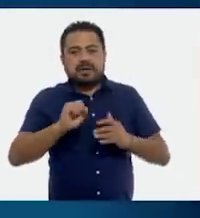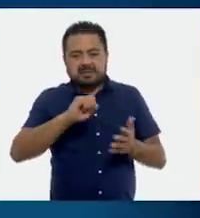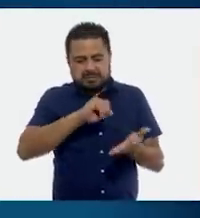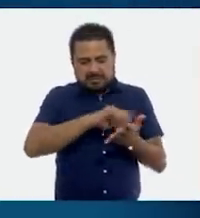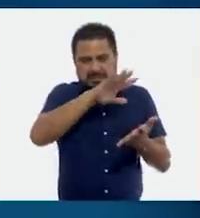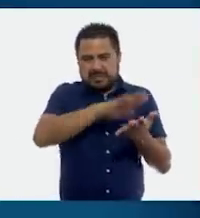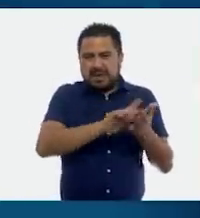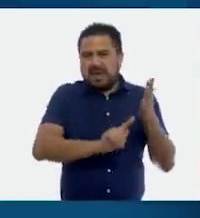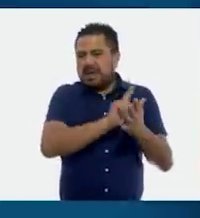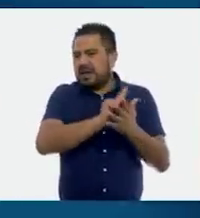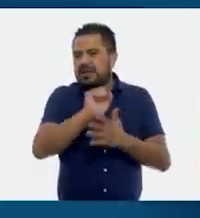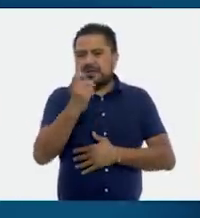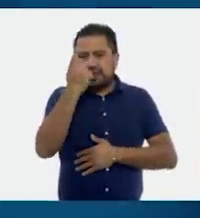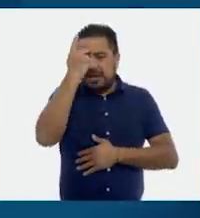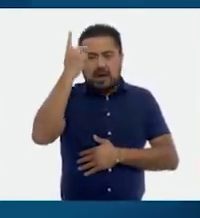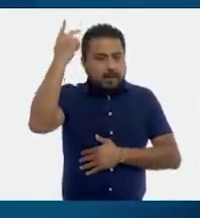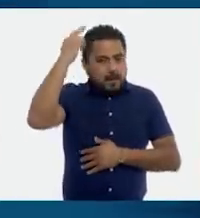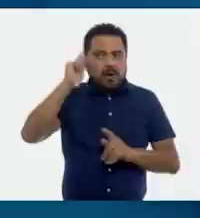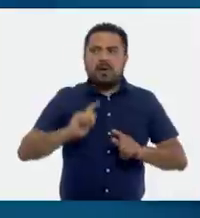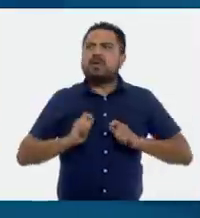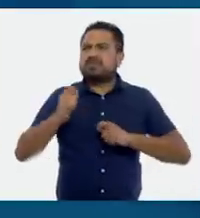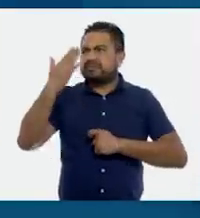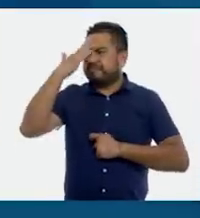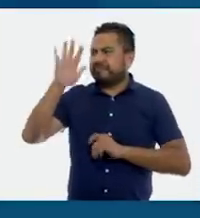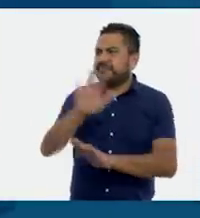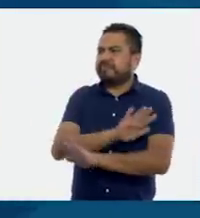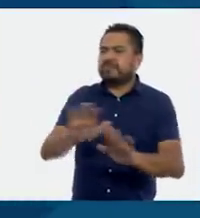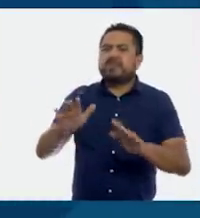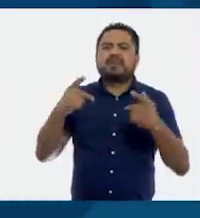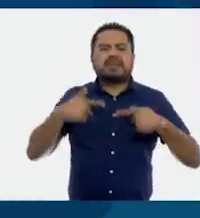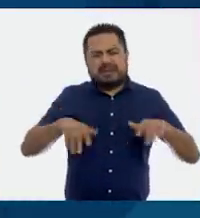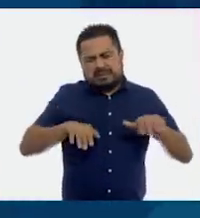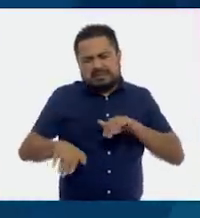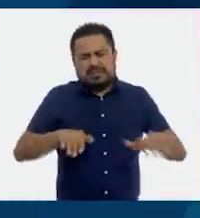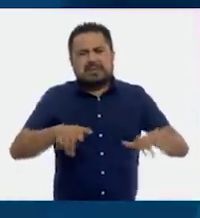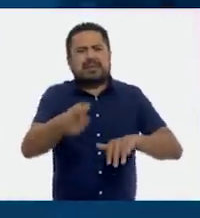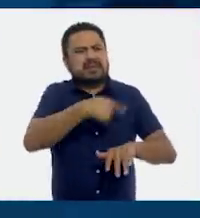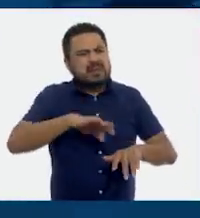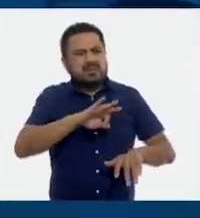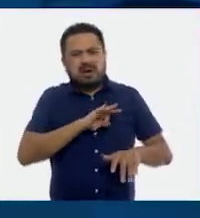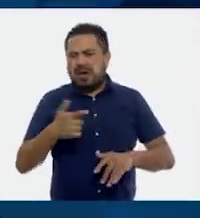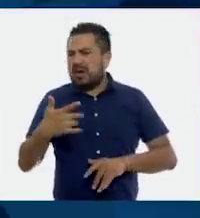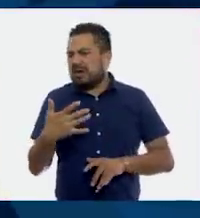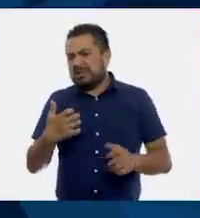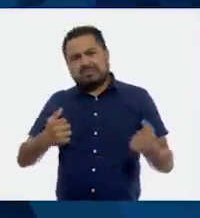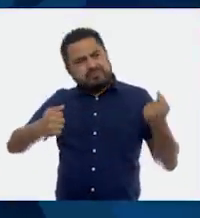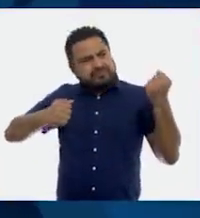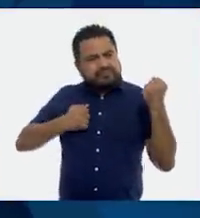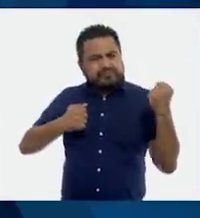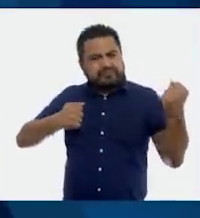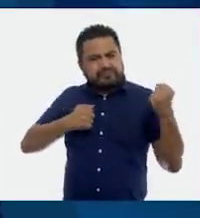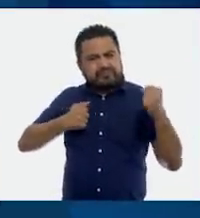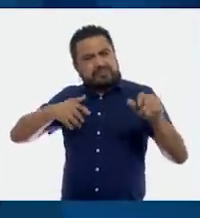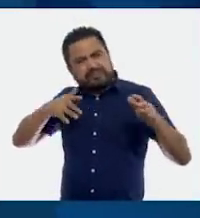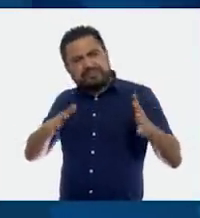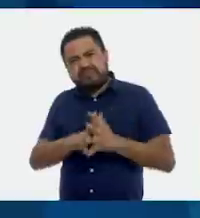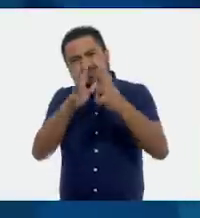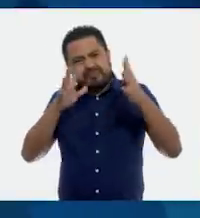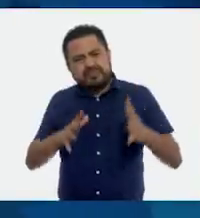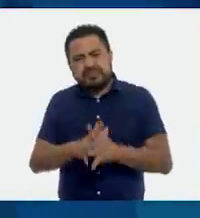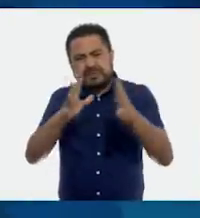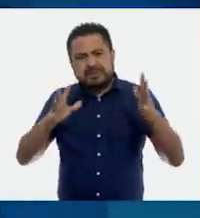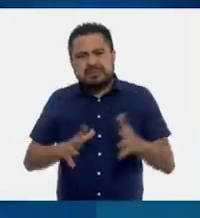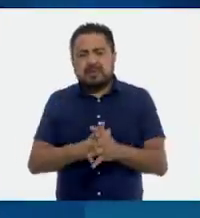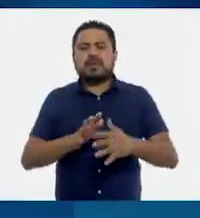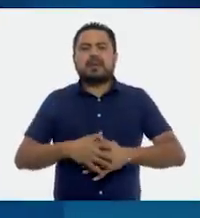el que desconoció al gobierno de Porfirio Díaz y convocó al pueblo a tomar las armas con el fin de instaurar la democracia.